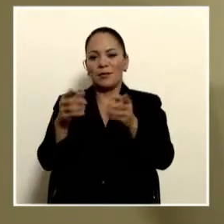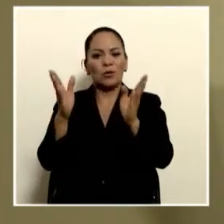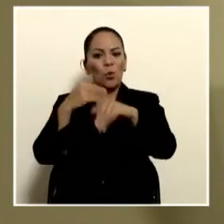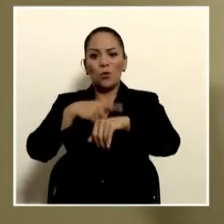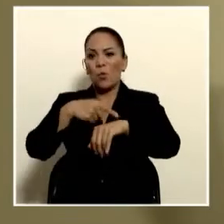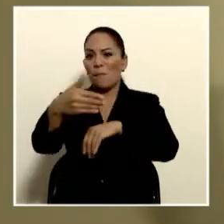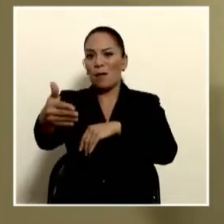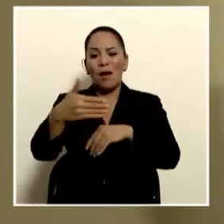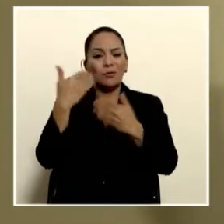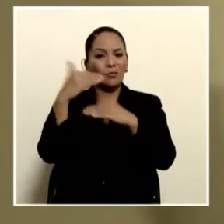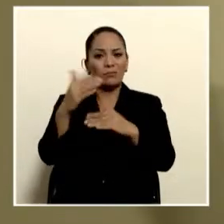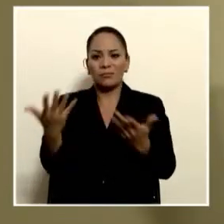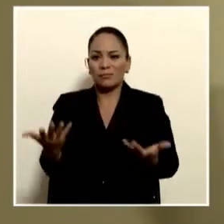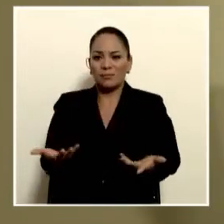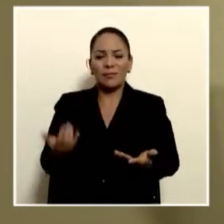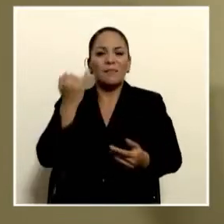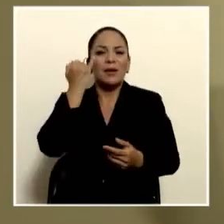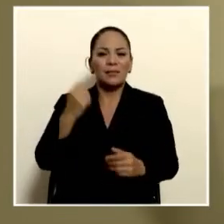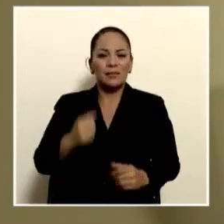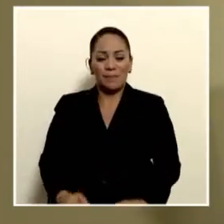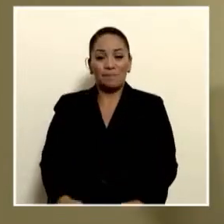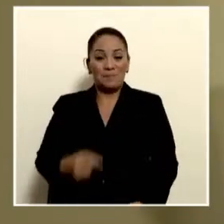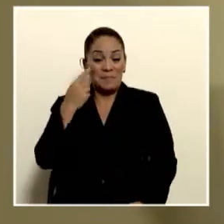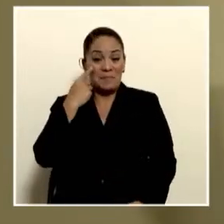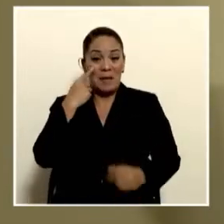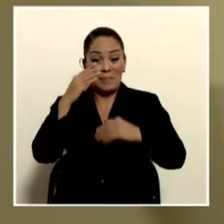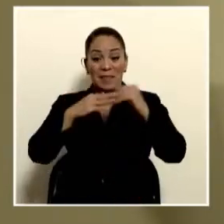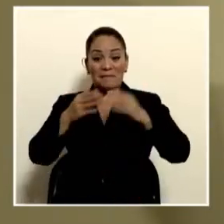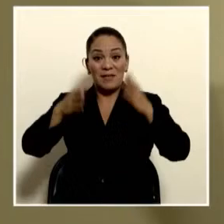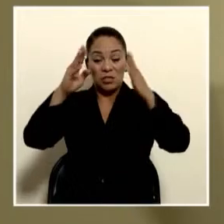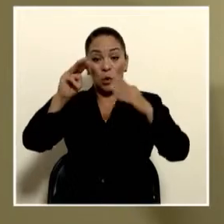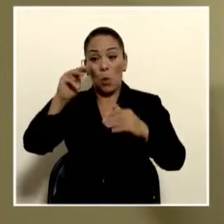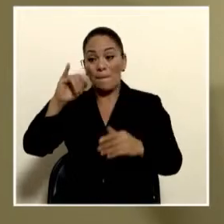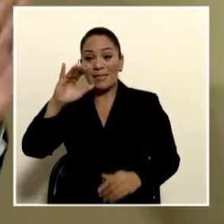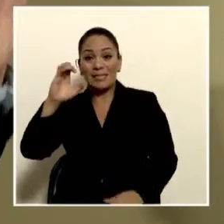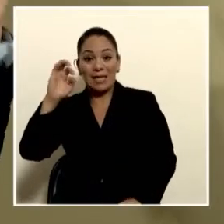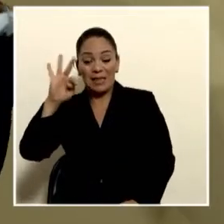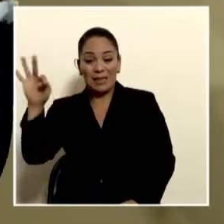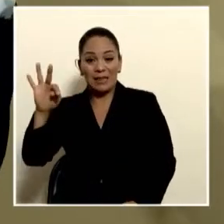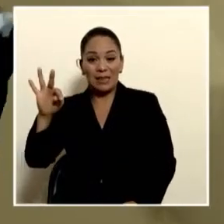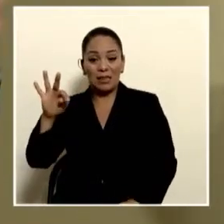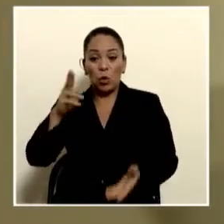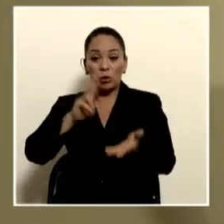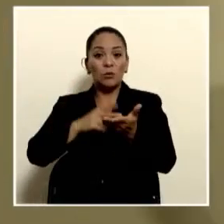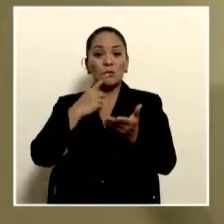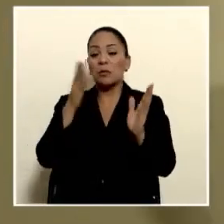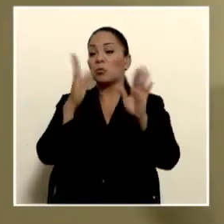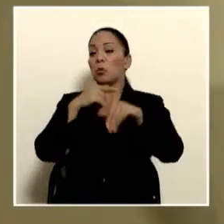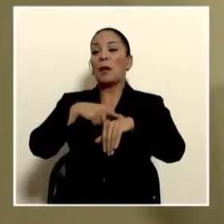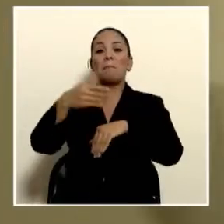plazo. Usted sabe que donde está el edificio del MISIT, el contrato dice no hay plazo.